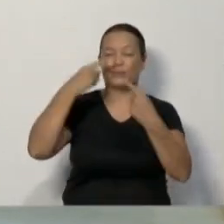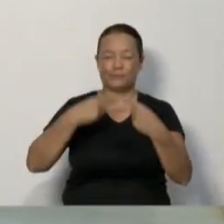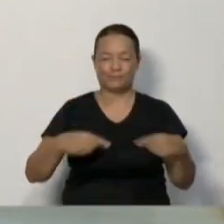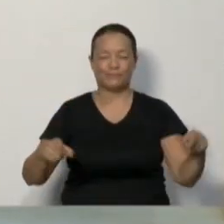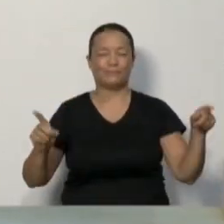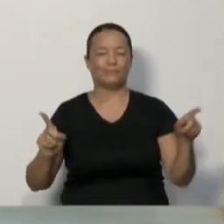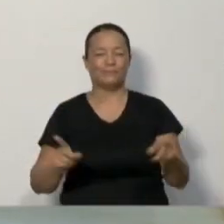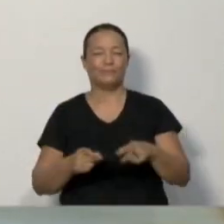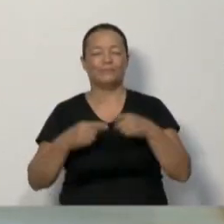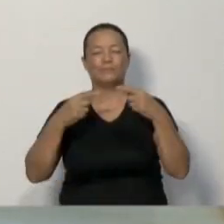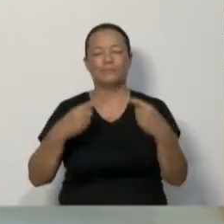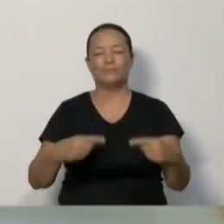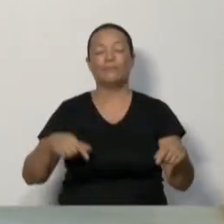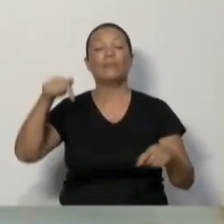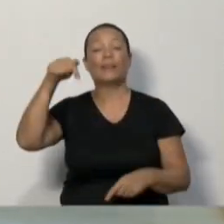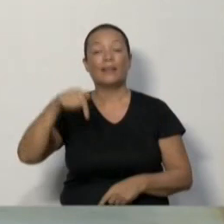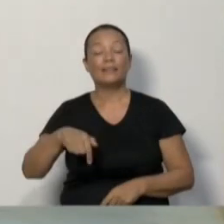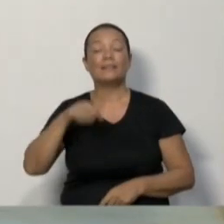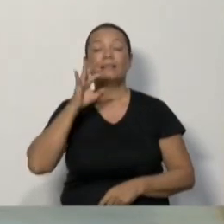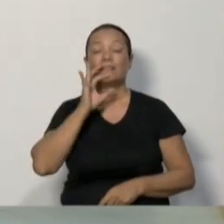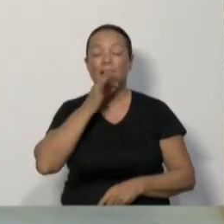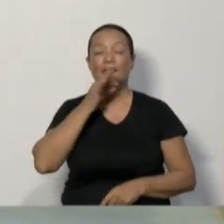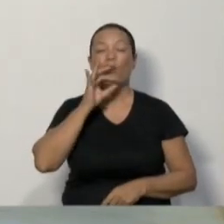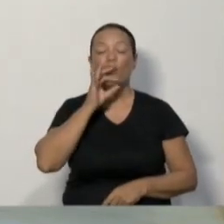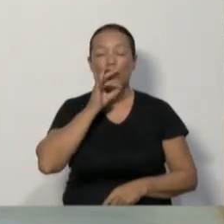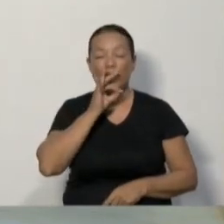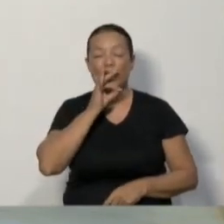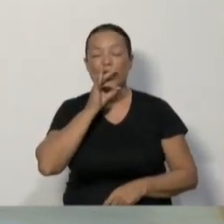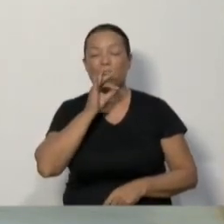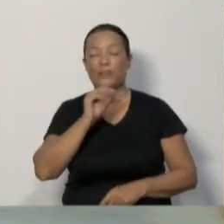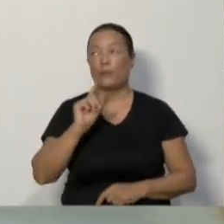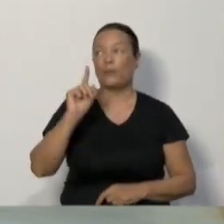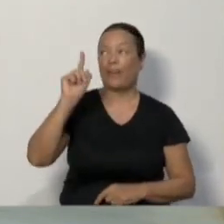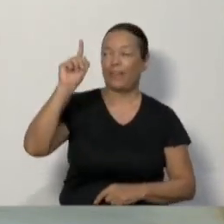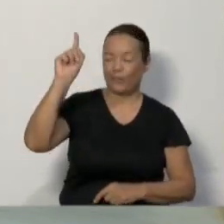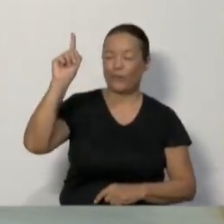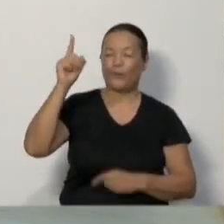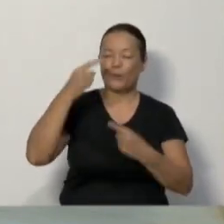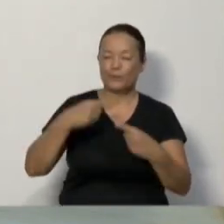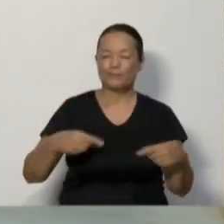Este es el Cordero.